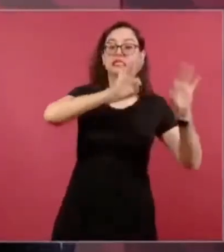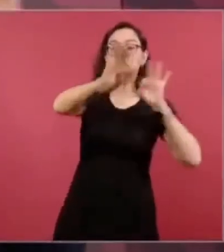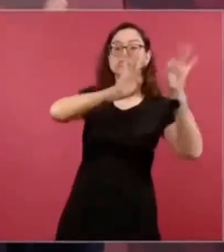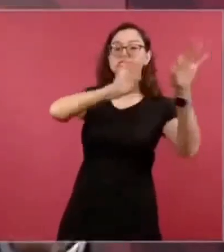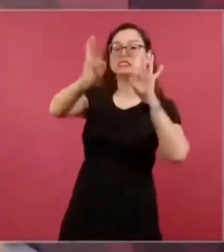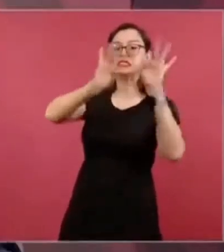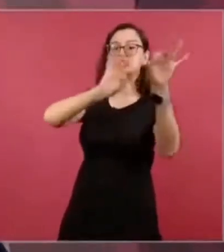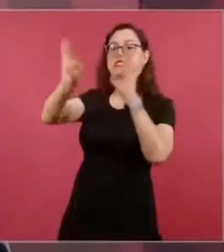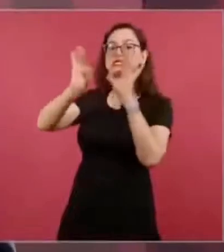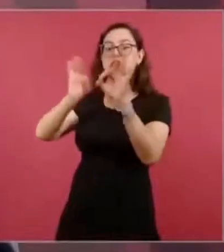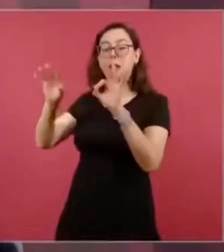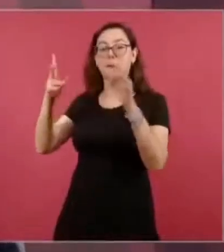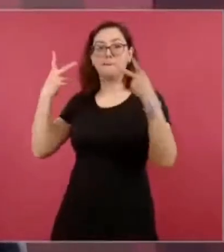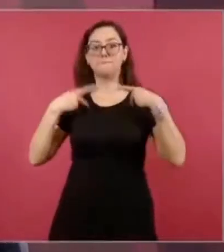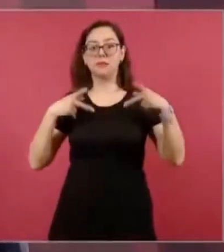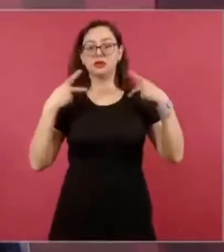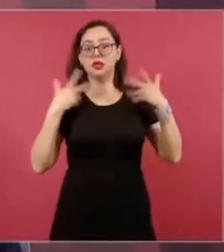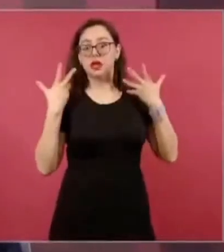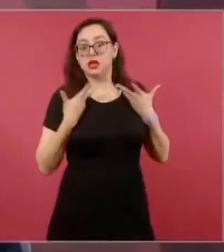esa